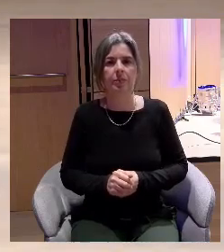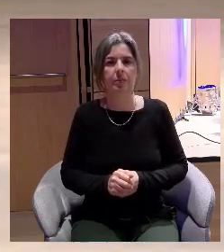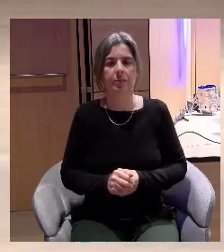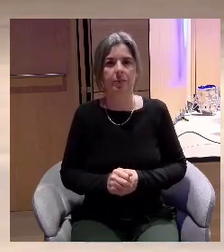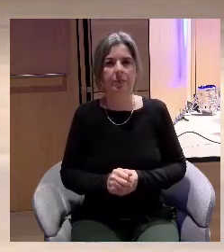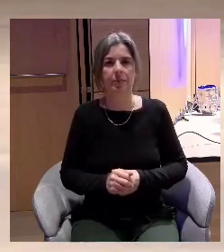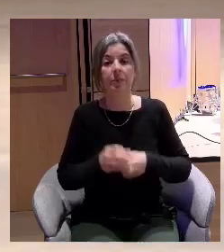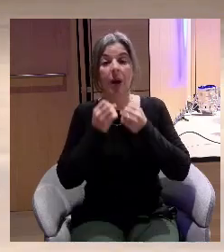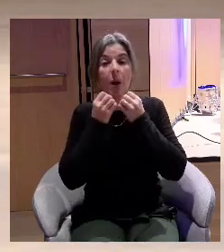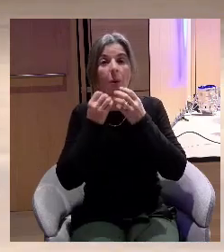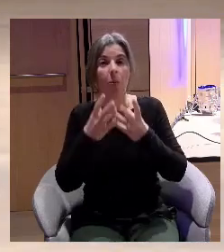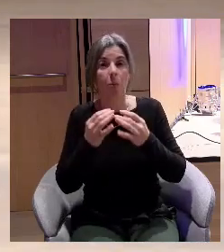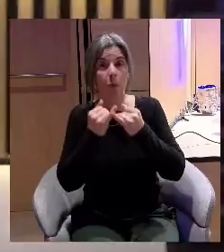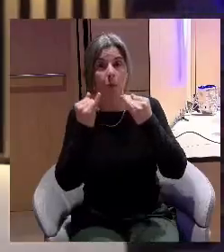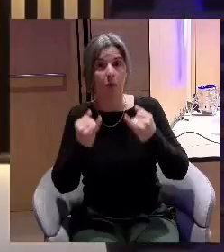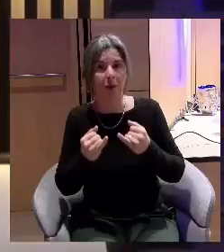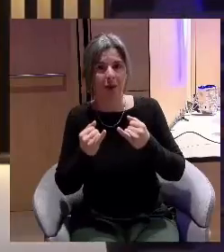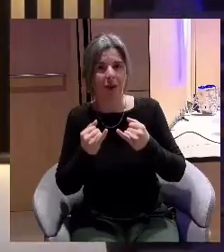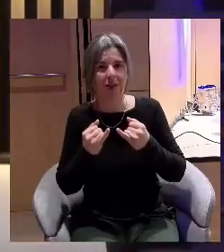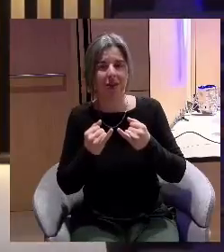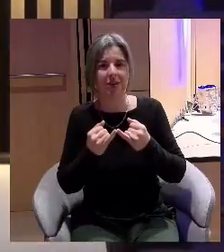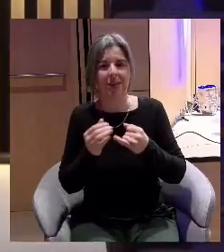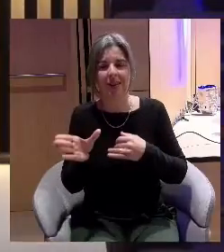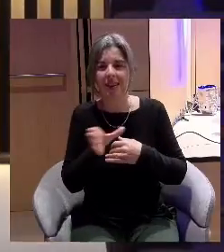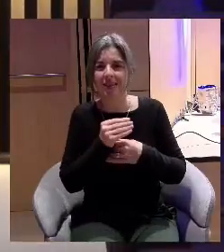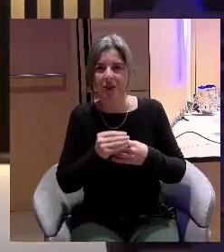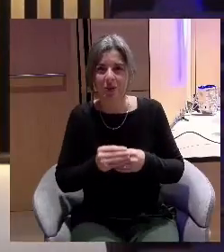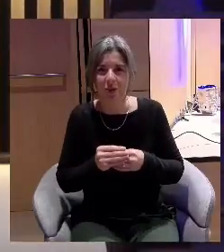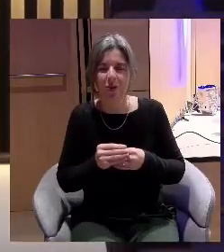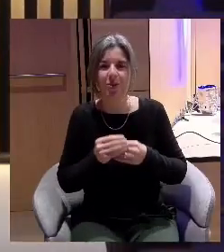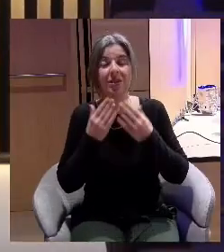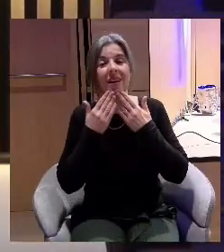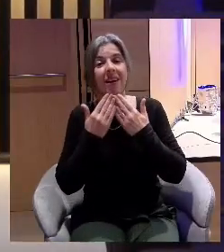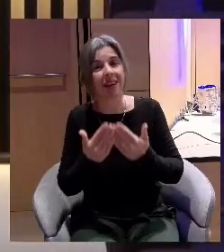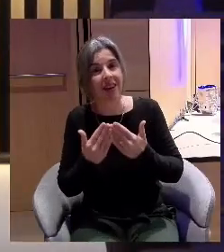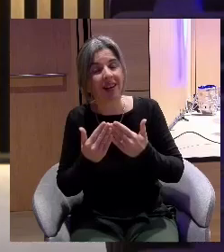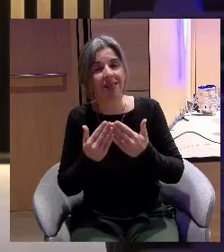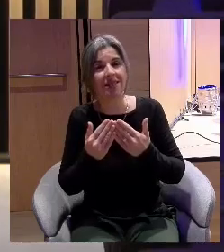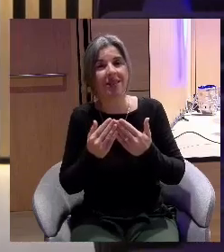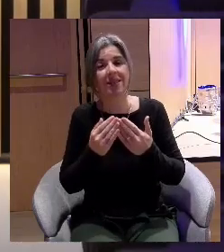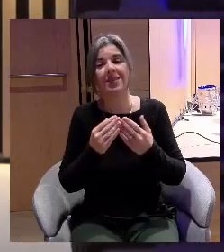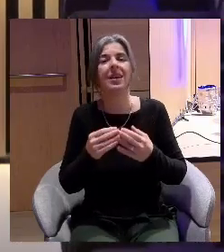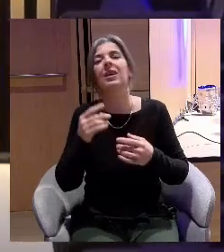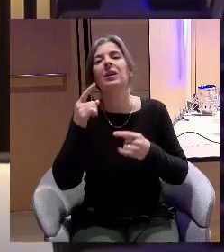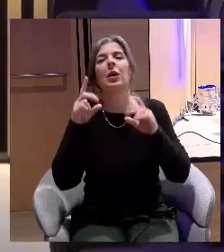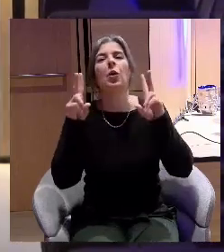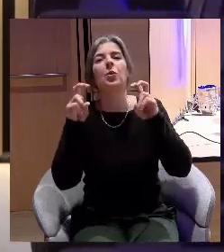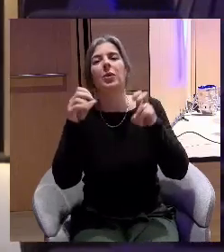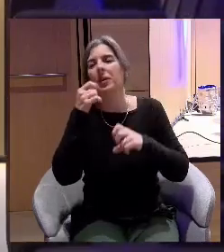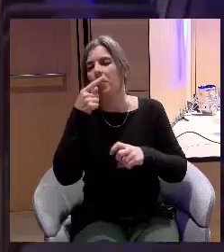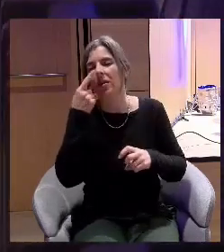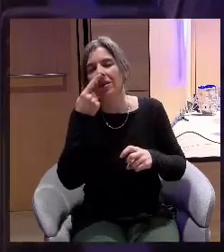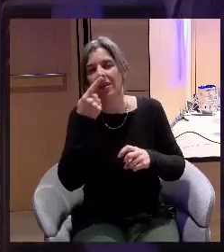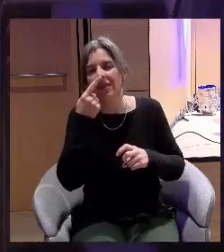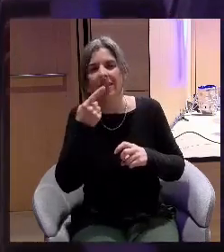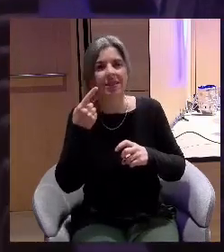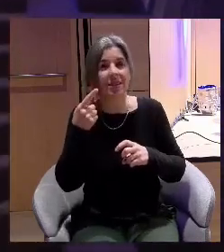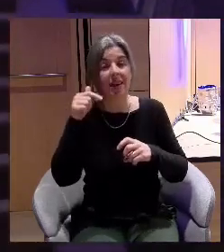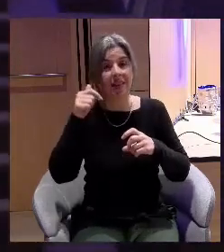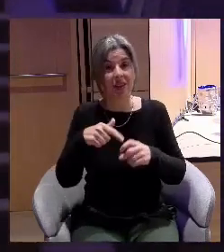Buenos días a todos y a todas. Gracias por la presentación, interesante el tema. Bueno, yo soy de